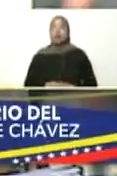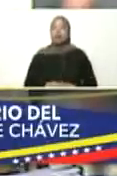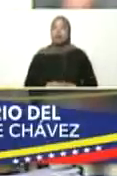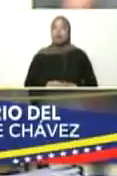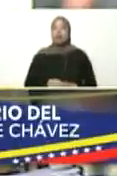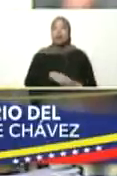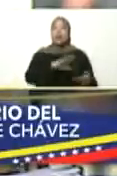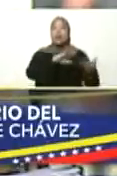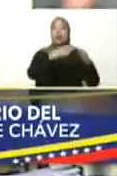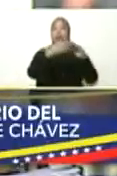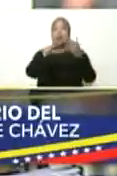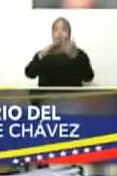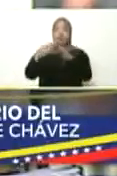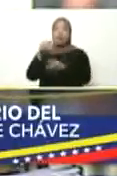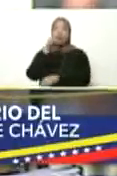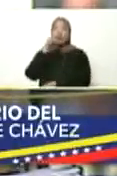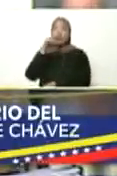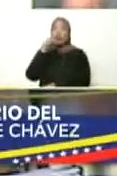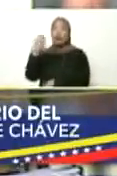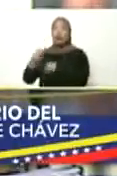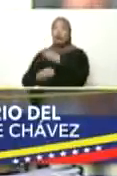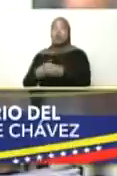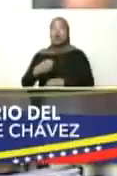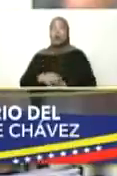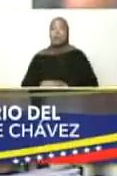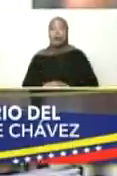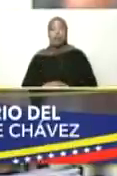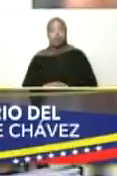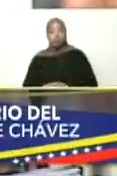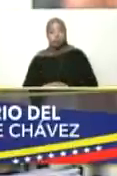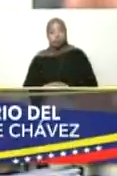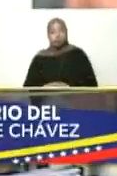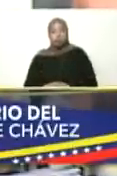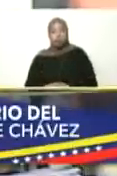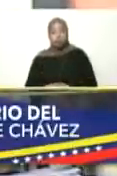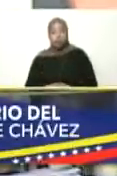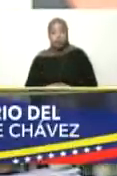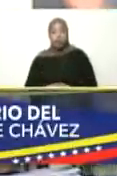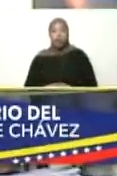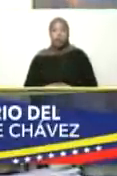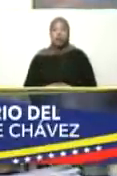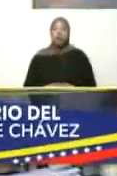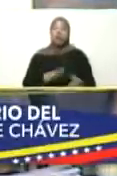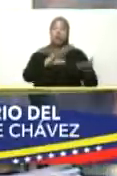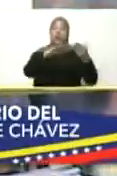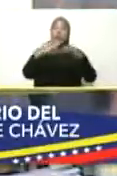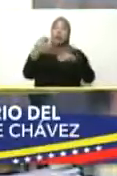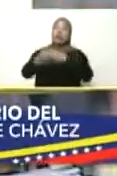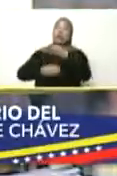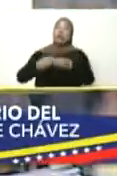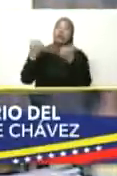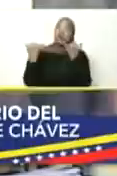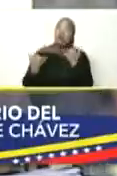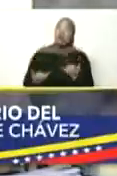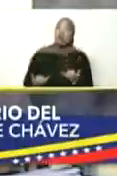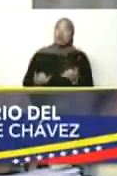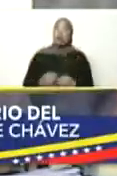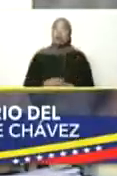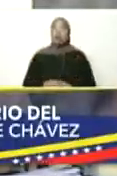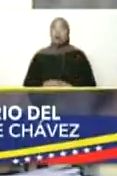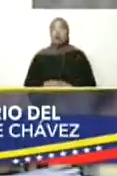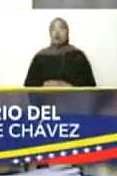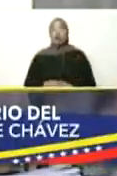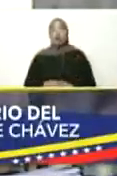toca el alma, nos toca el corazón, porque es un llamado a la